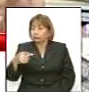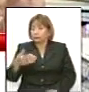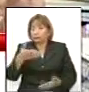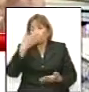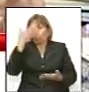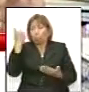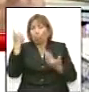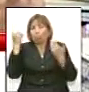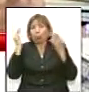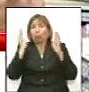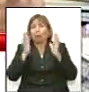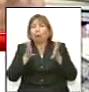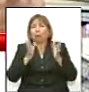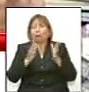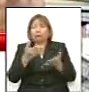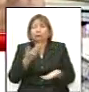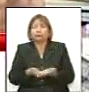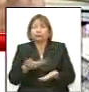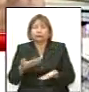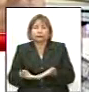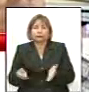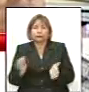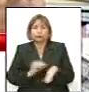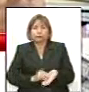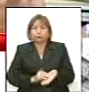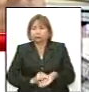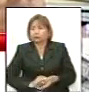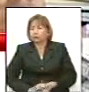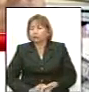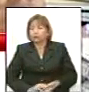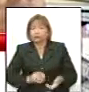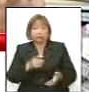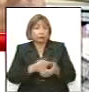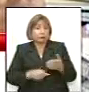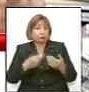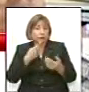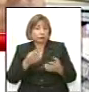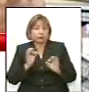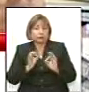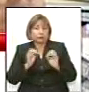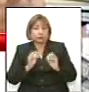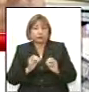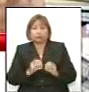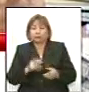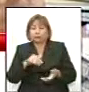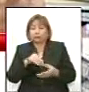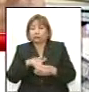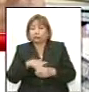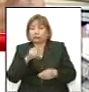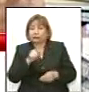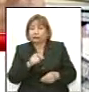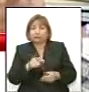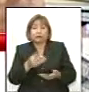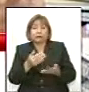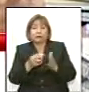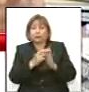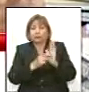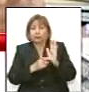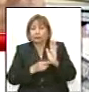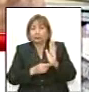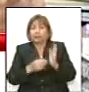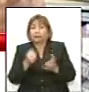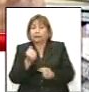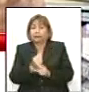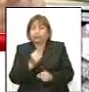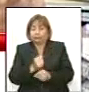olvidado. Y es una prueba más que no se le está considerando en este plan de trabajo. Pero creo que hay la